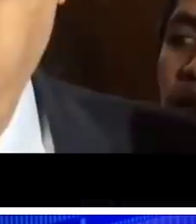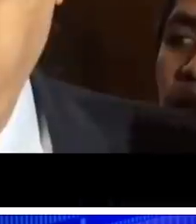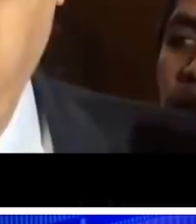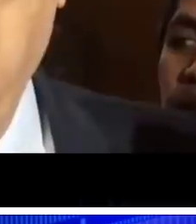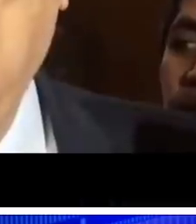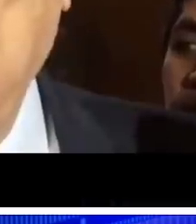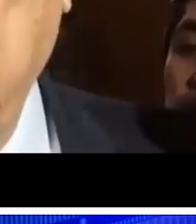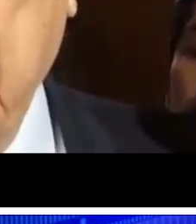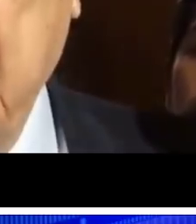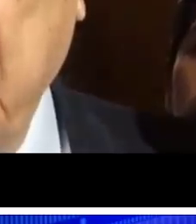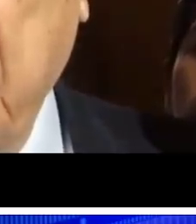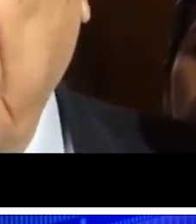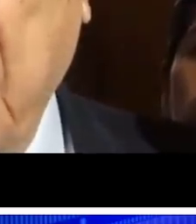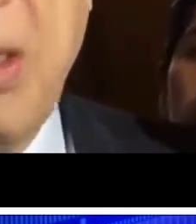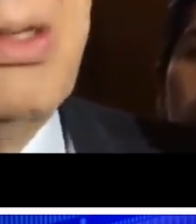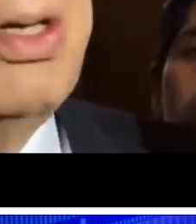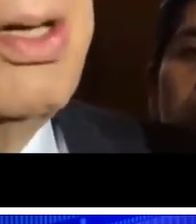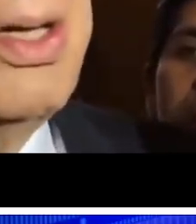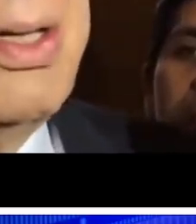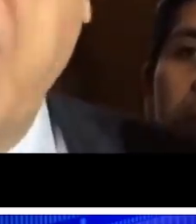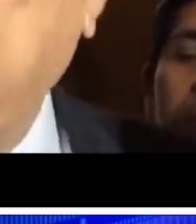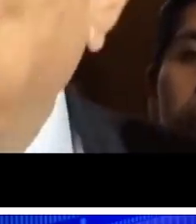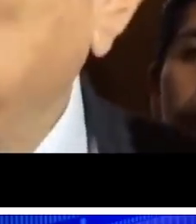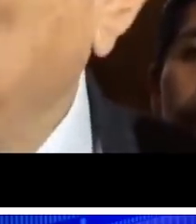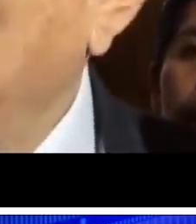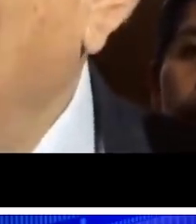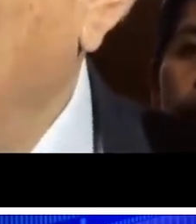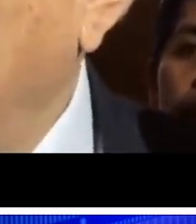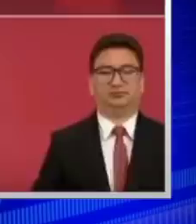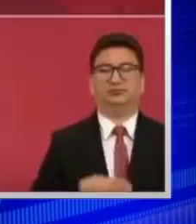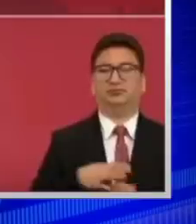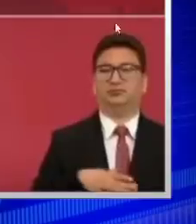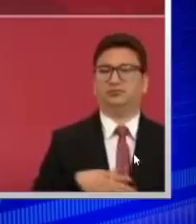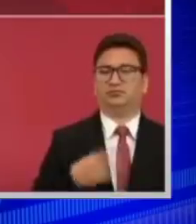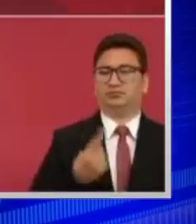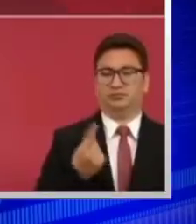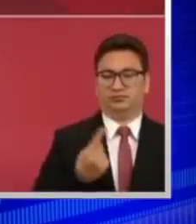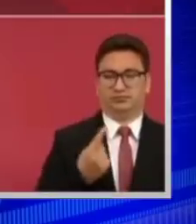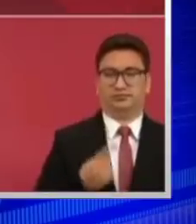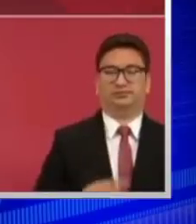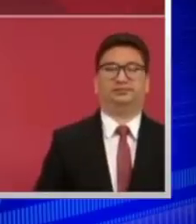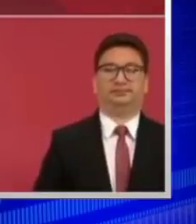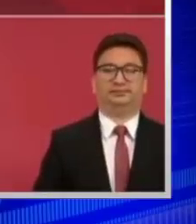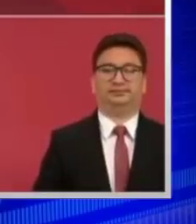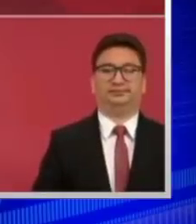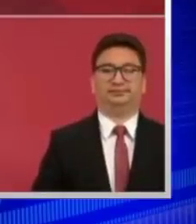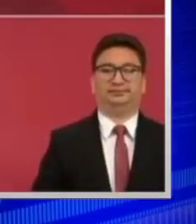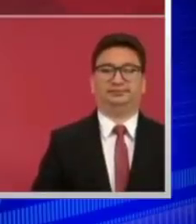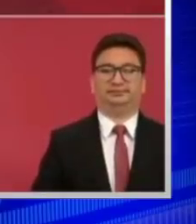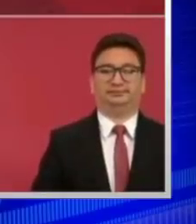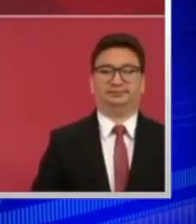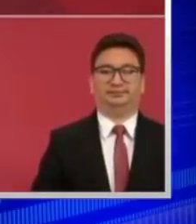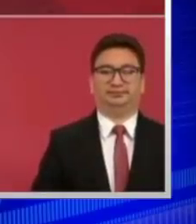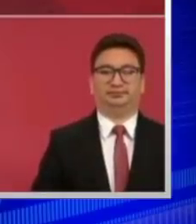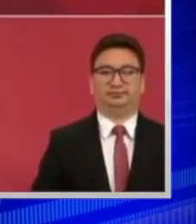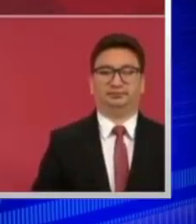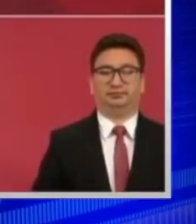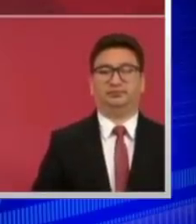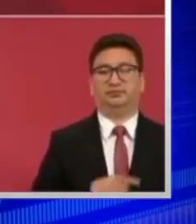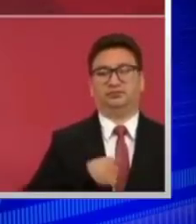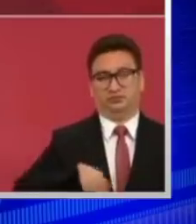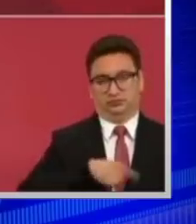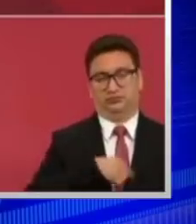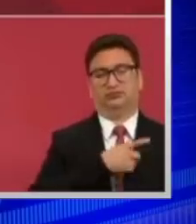que es por la cual se está luchando vamos a escuchar Tenemos también que cuidar